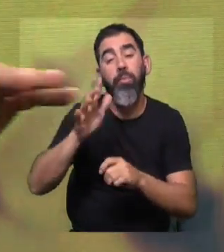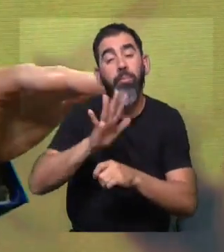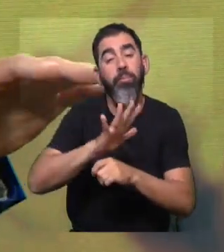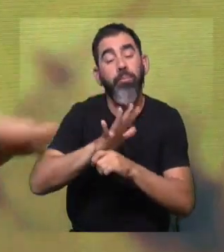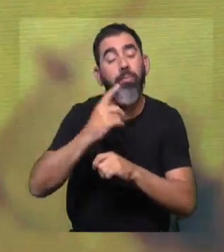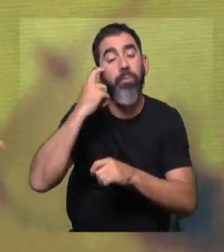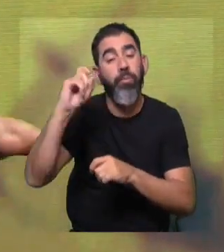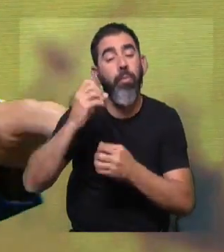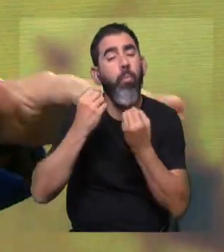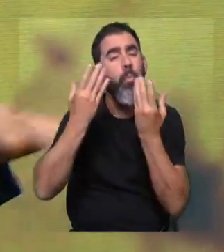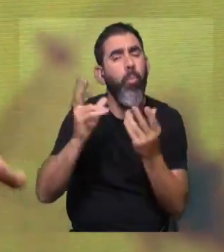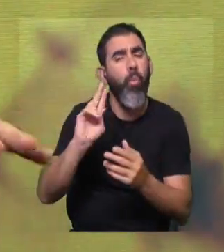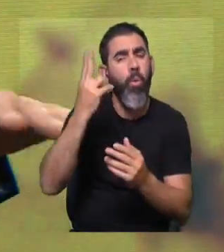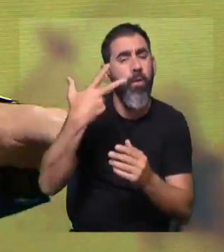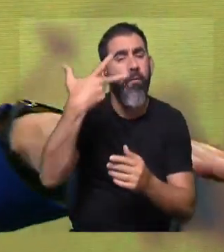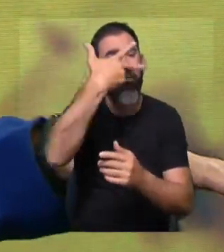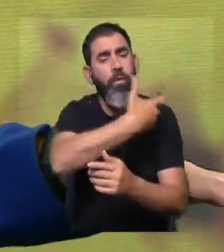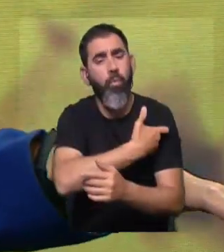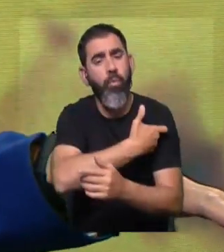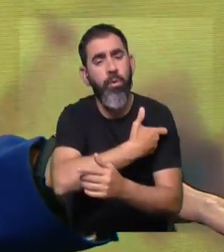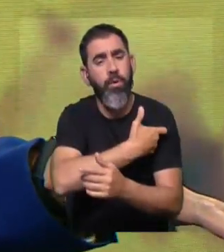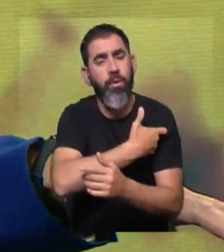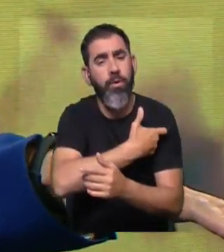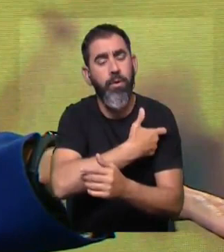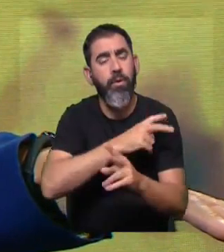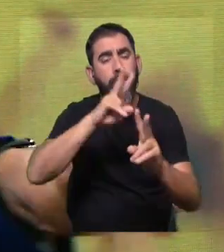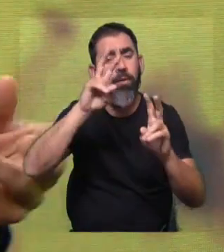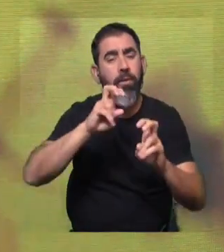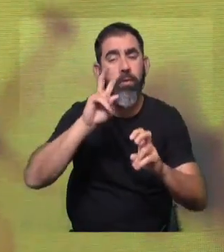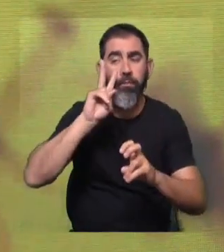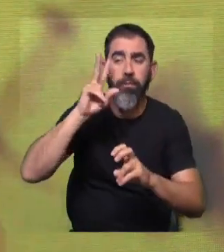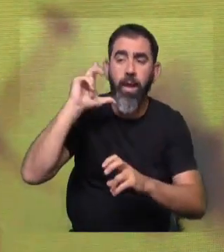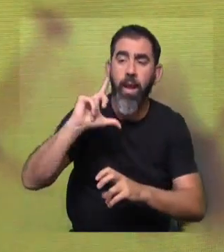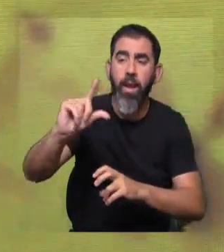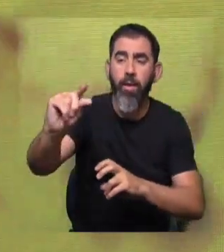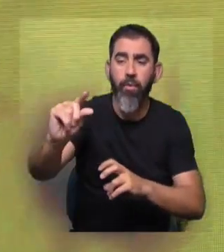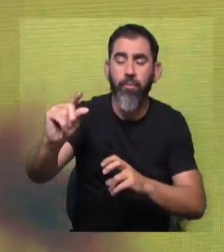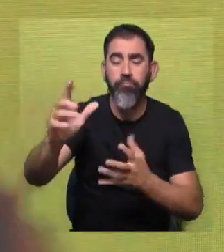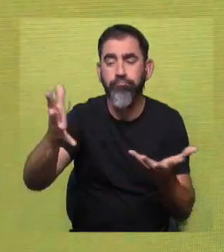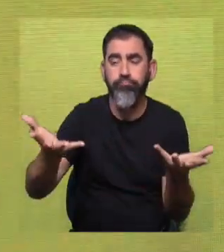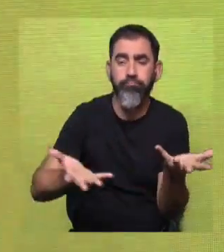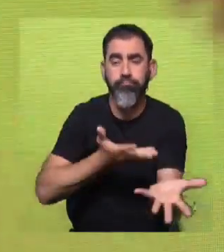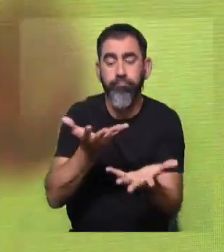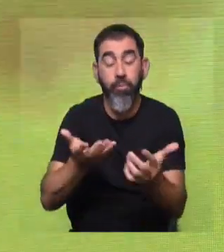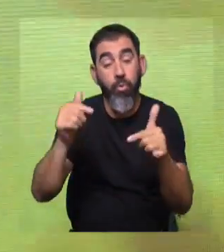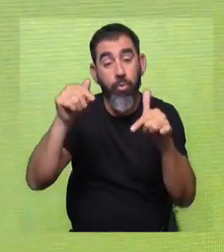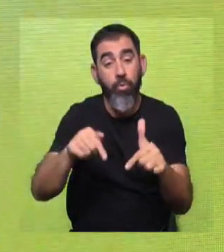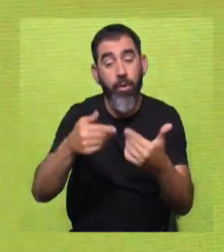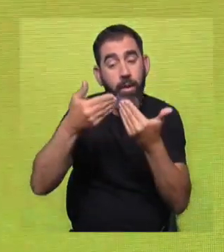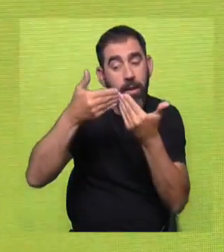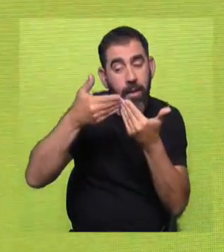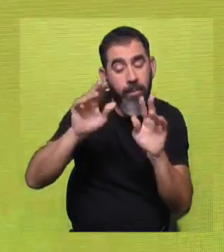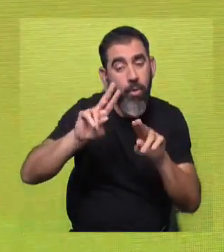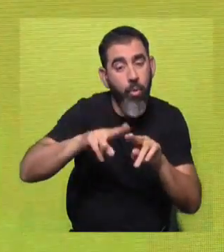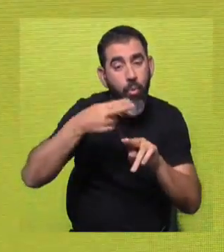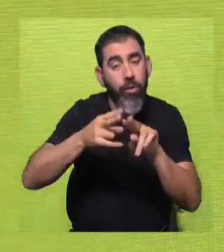flotando la idea de por qué en Uruguay a las vacunas las teníamos que ver por la ventana. Y ahí como que se generó un clima, ¿no? Y hoy estamos empezando a volver